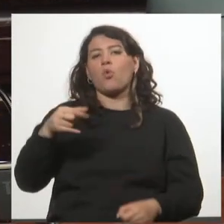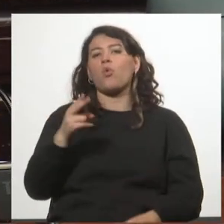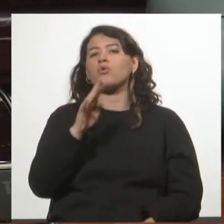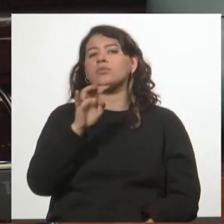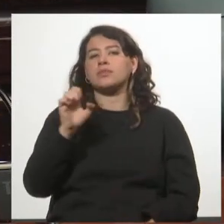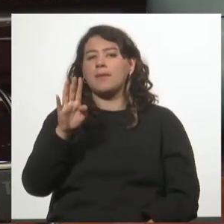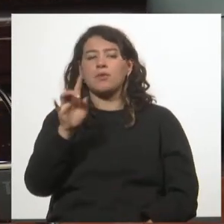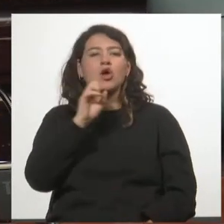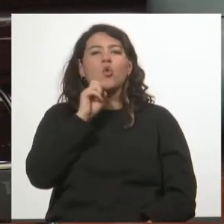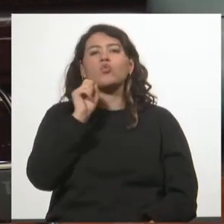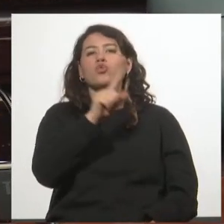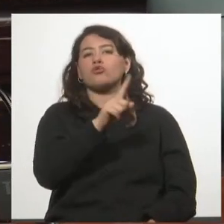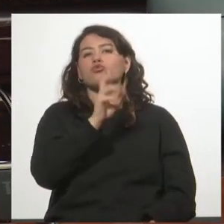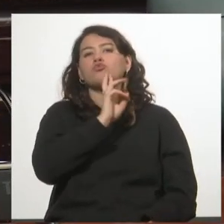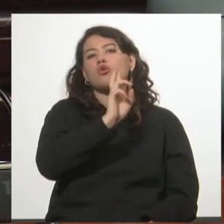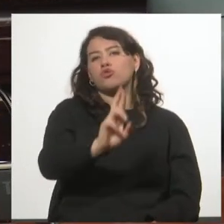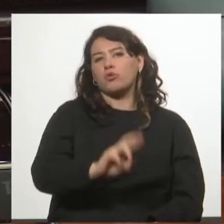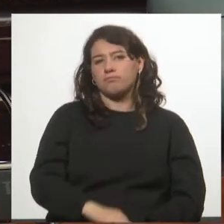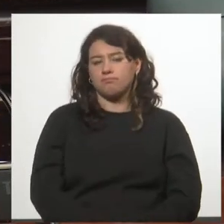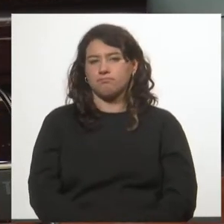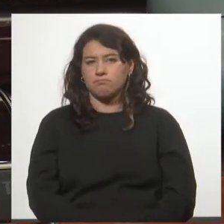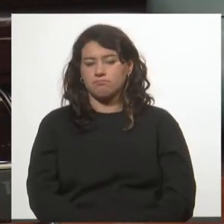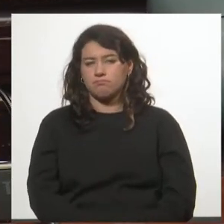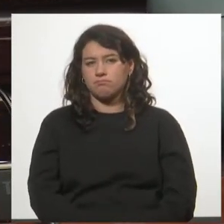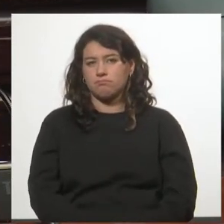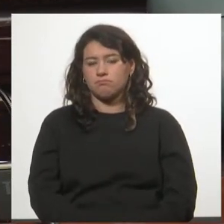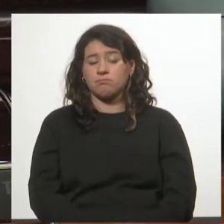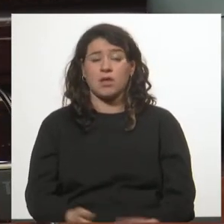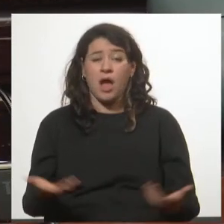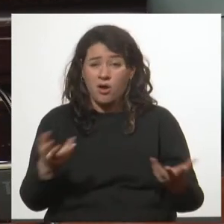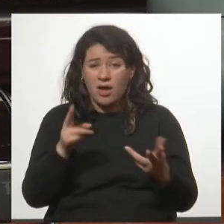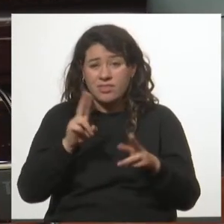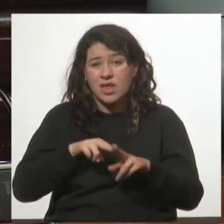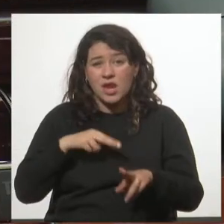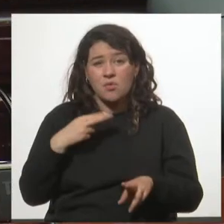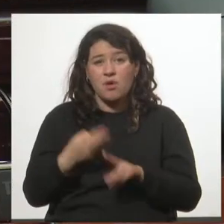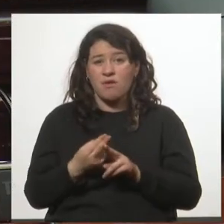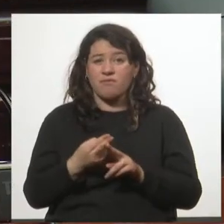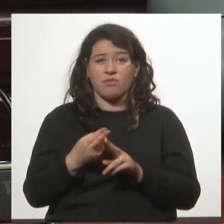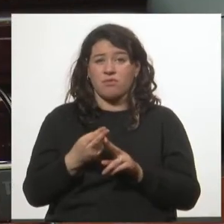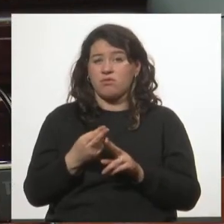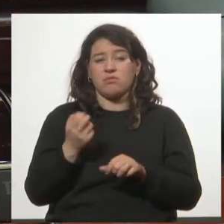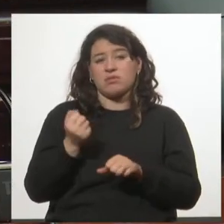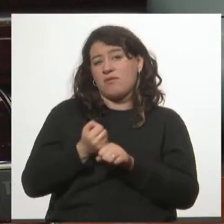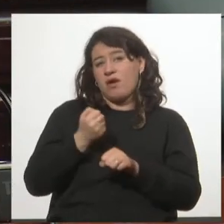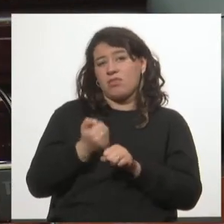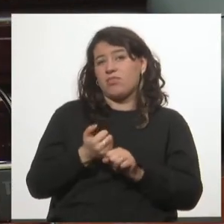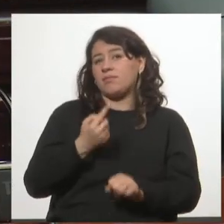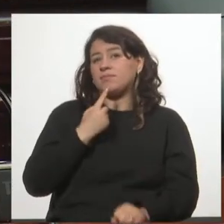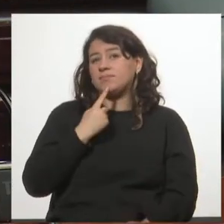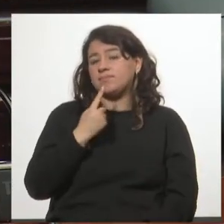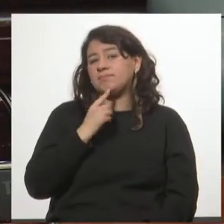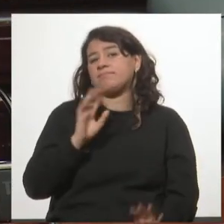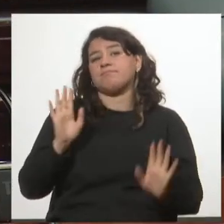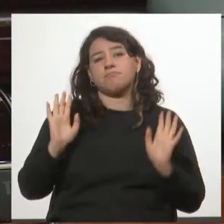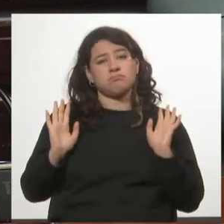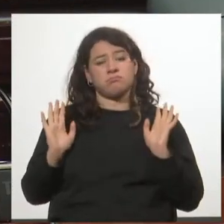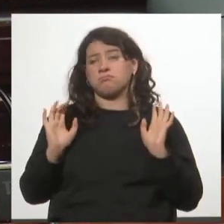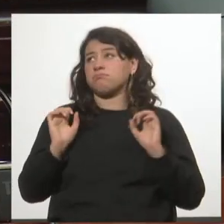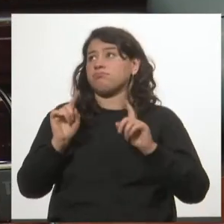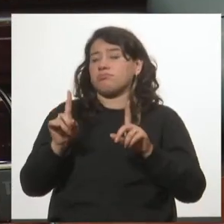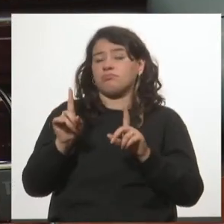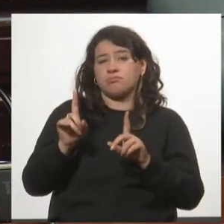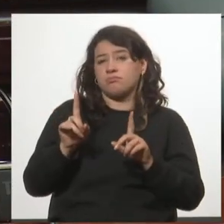no le gustó su faz nuevamente están actuando con cinismo político y finalmente dice